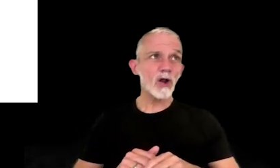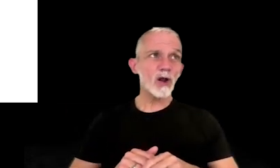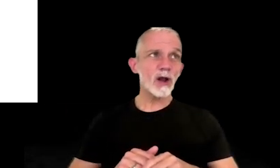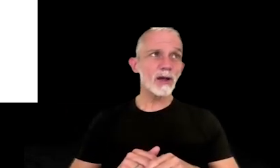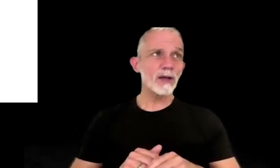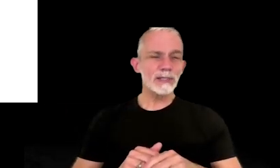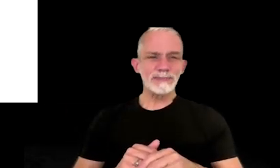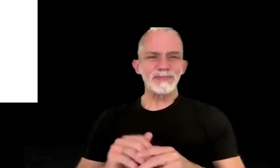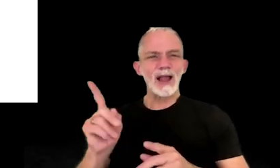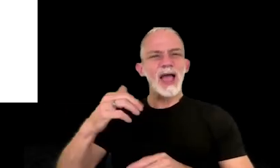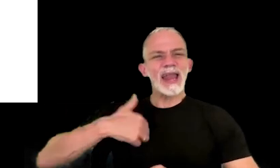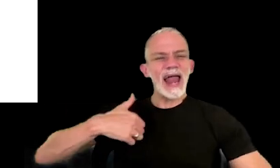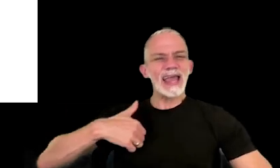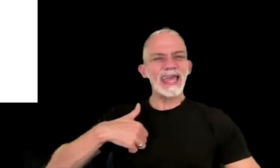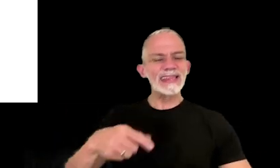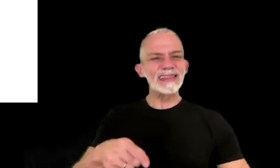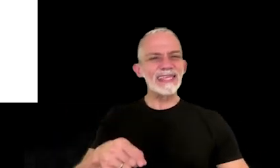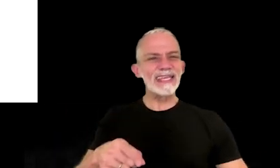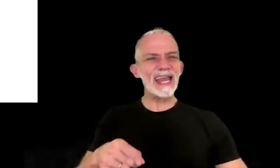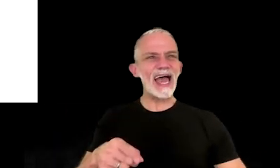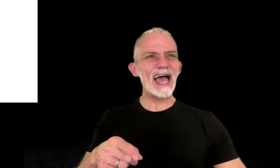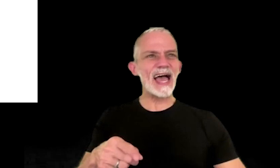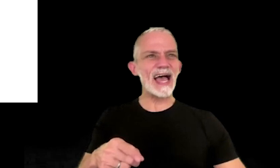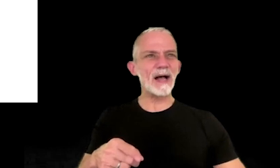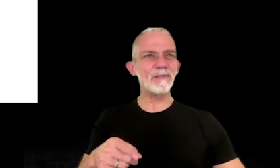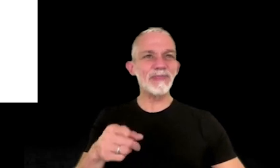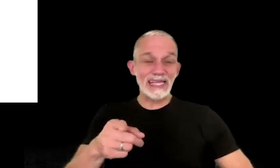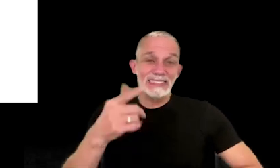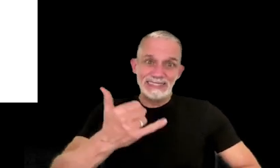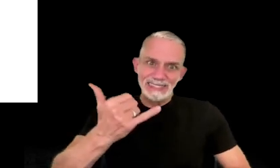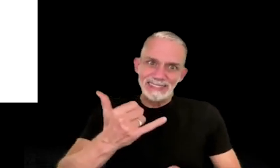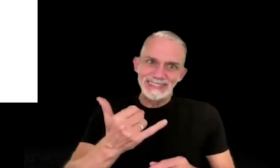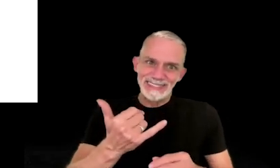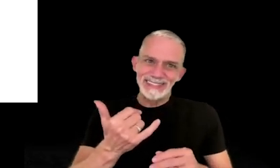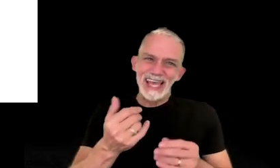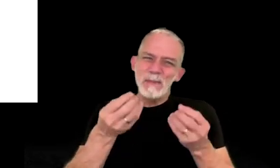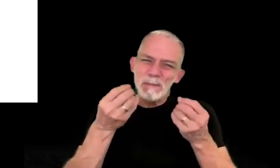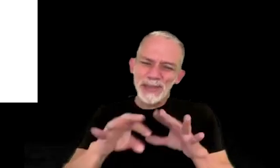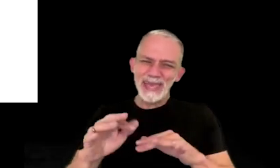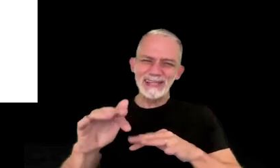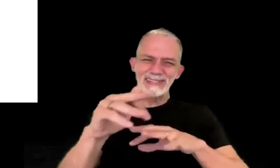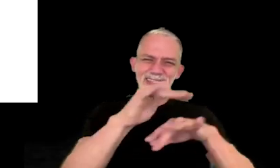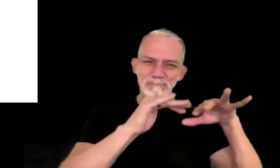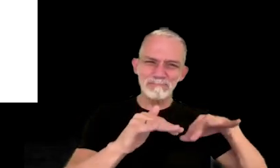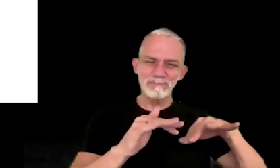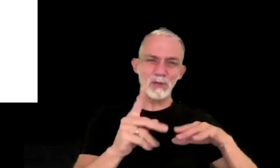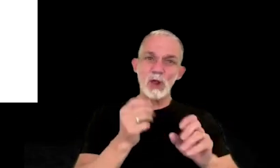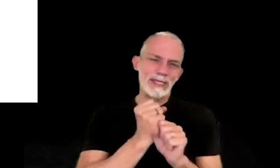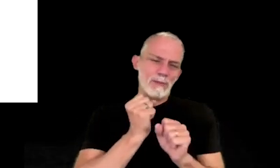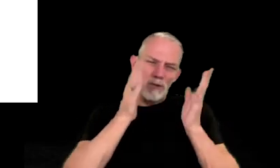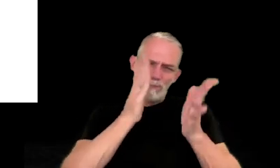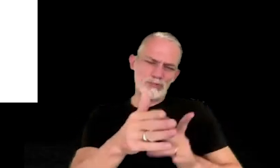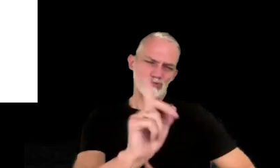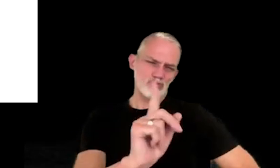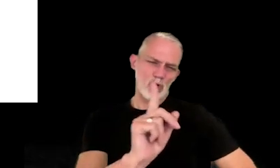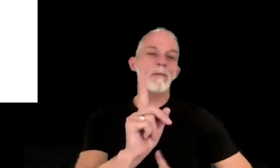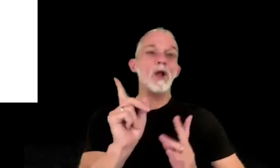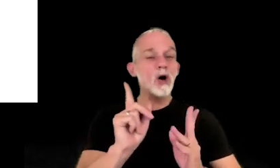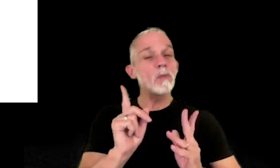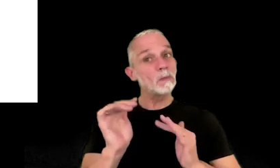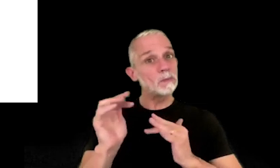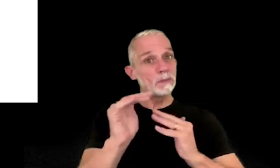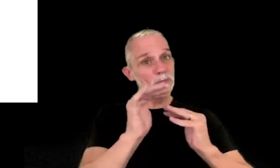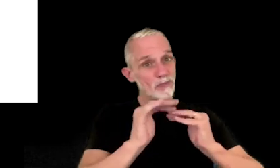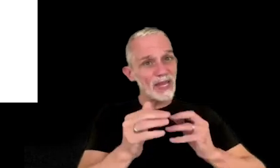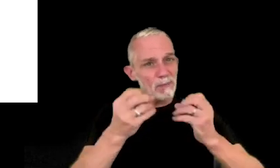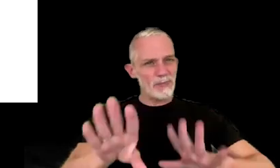algo que en Argentina se está empezando a hablar. Hoy por hoy no se está trabajando en eso. ¿Qué va a ser? La